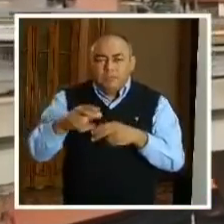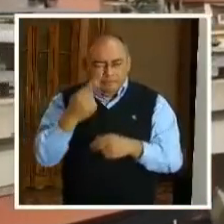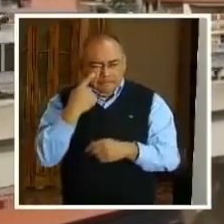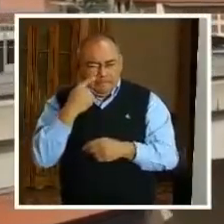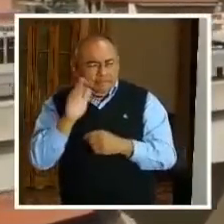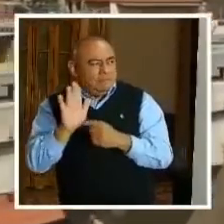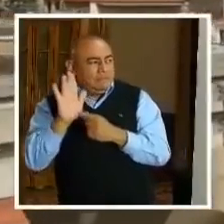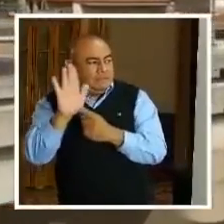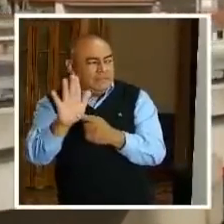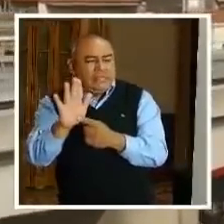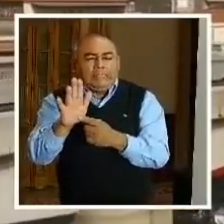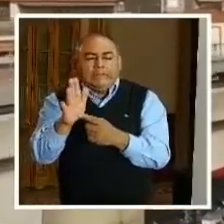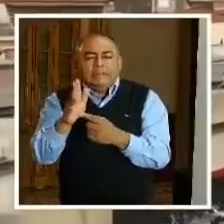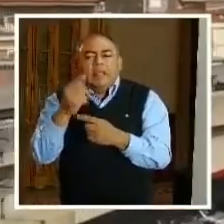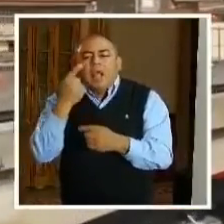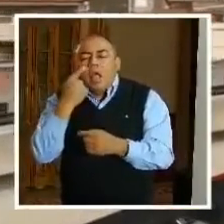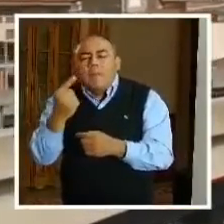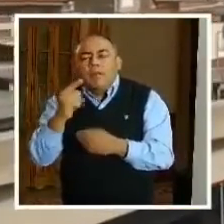que pudiera ser.